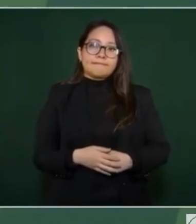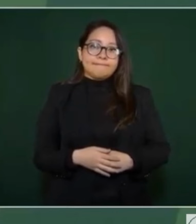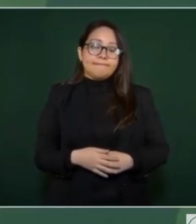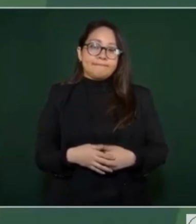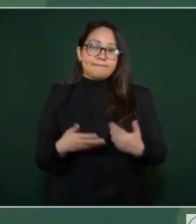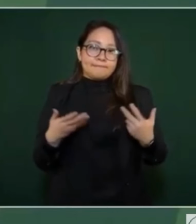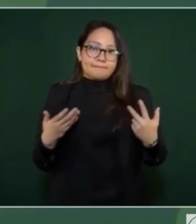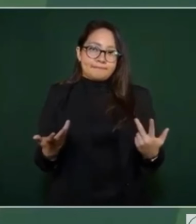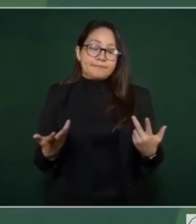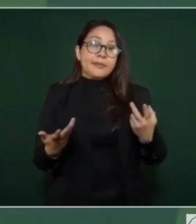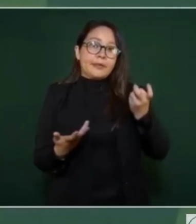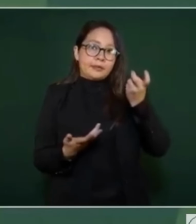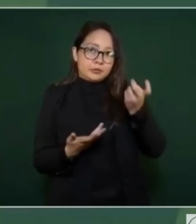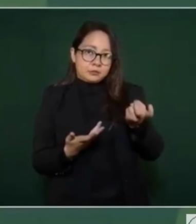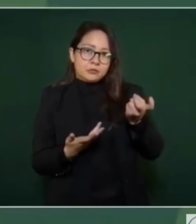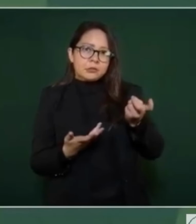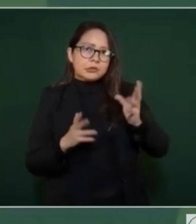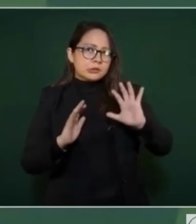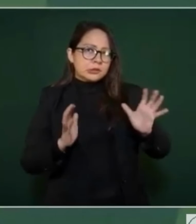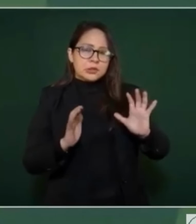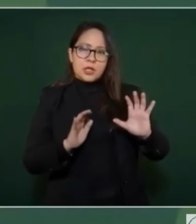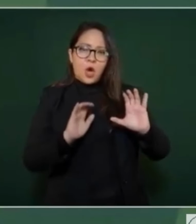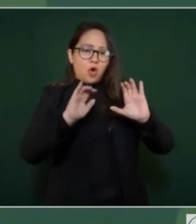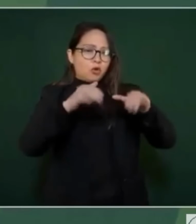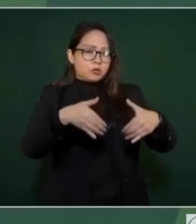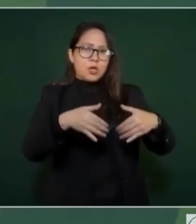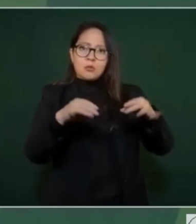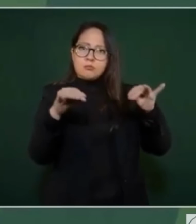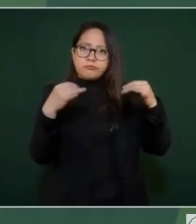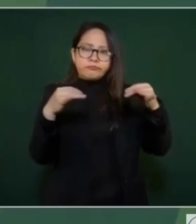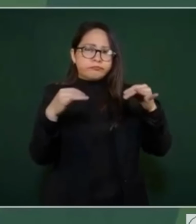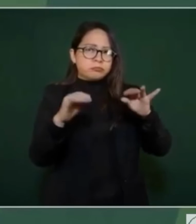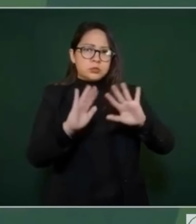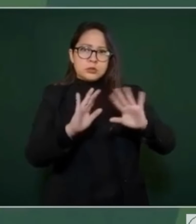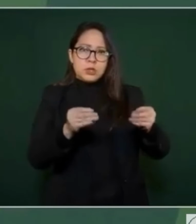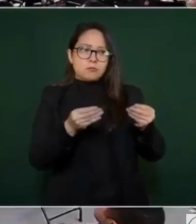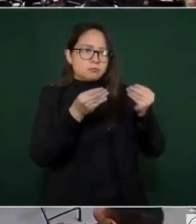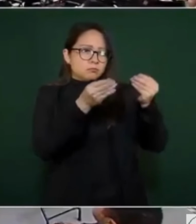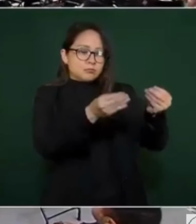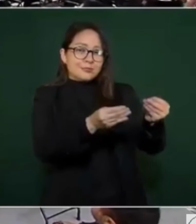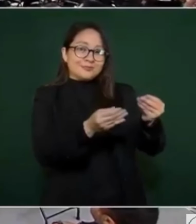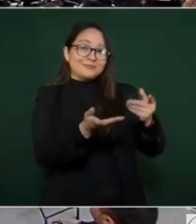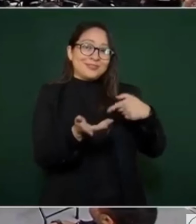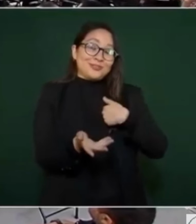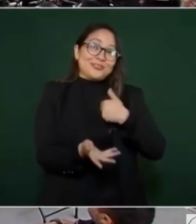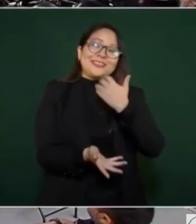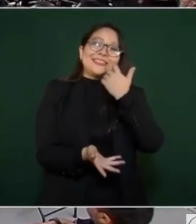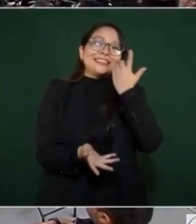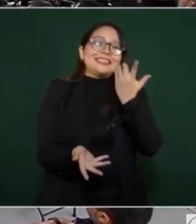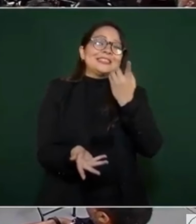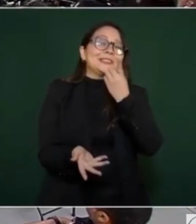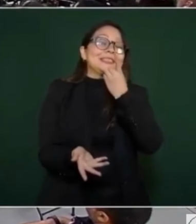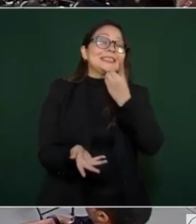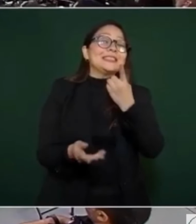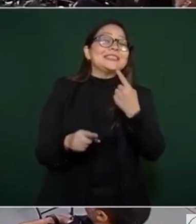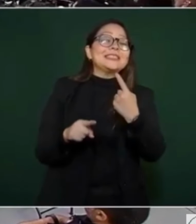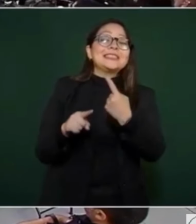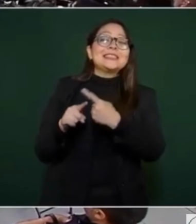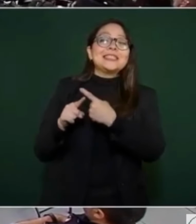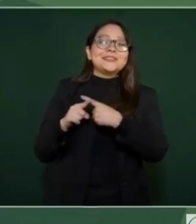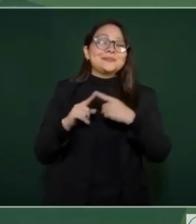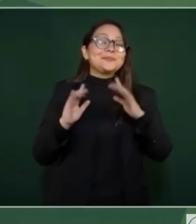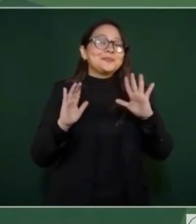que se entregó el contrato, ya ni quiero decir a quién,